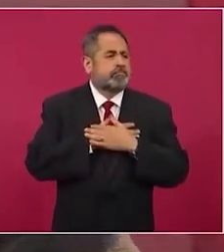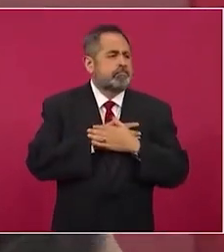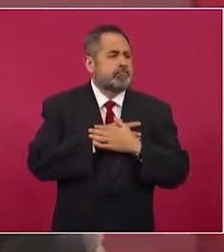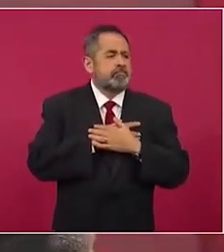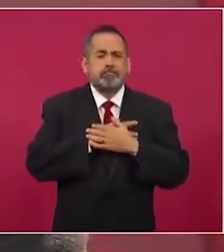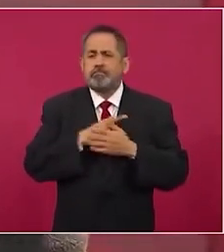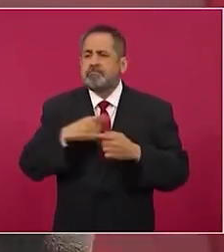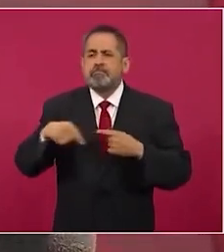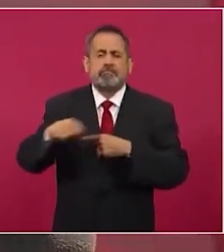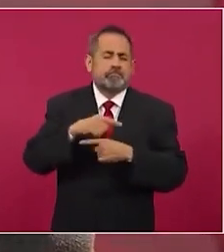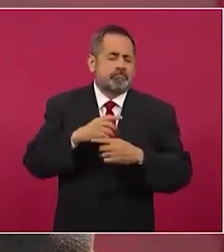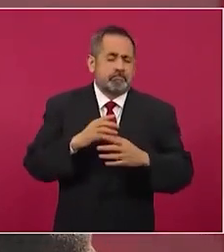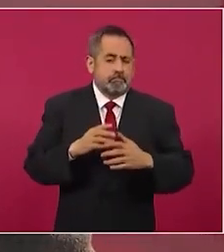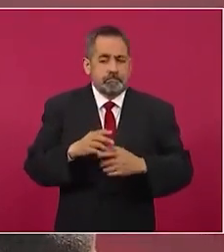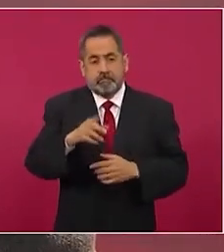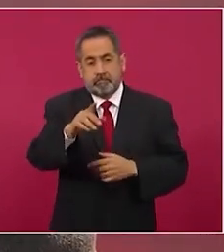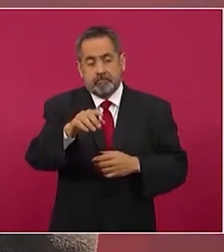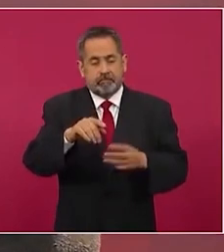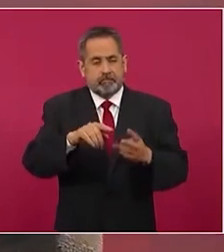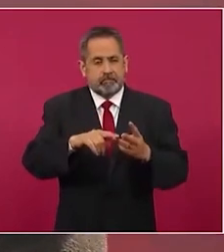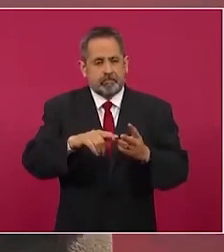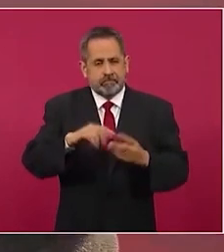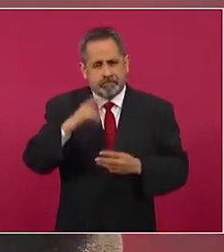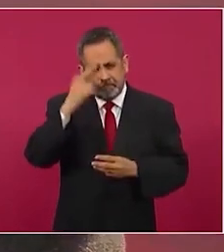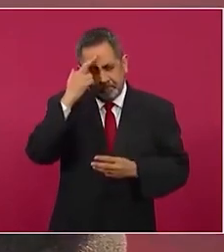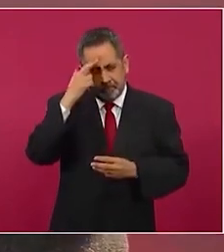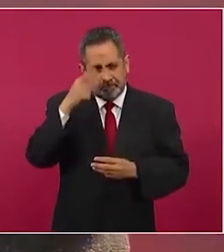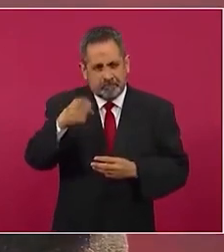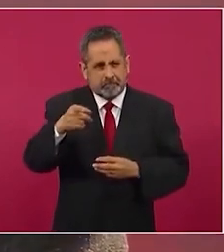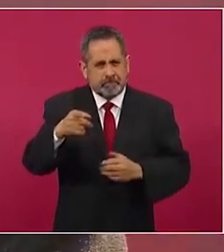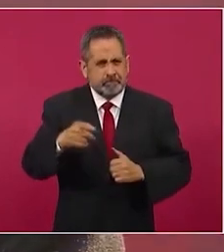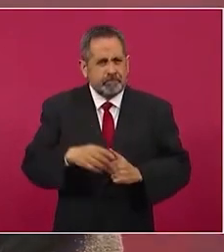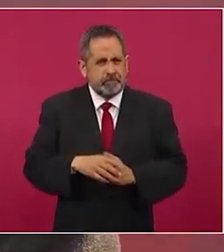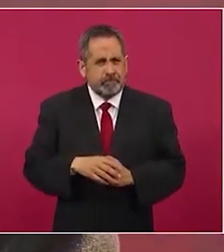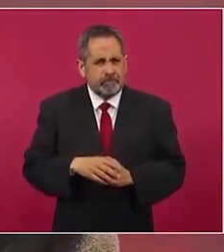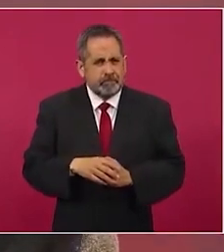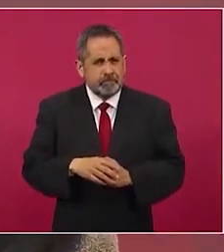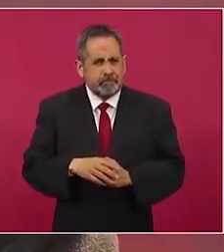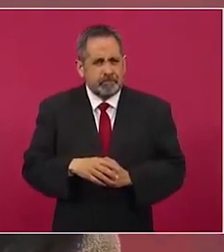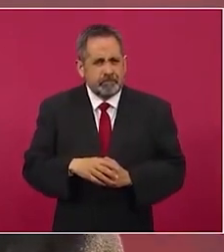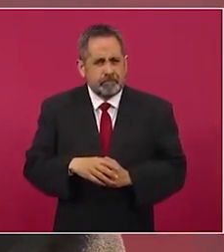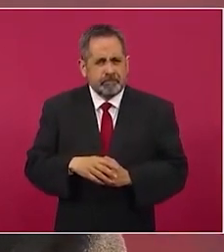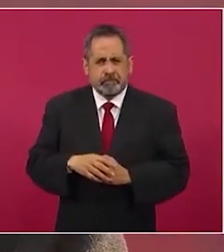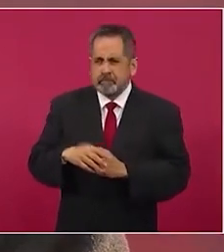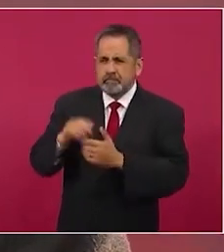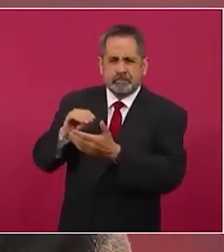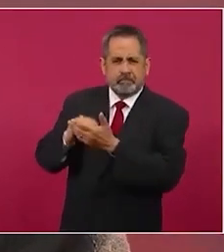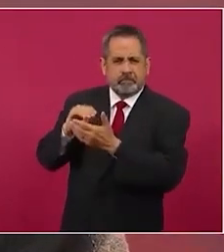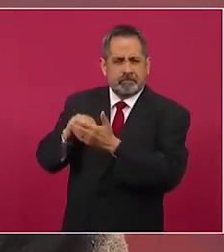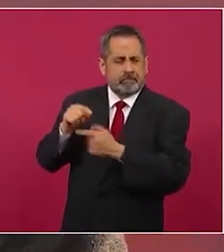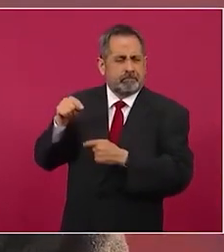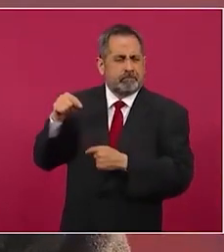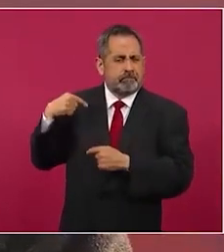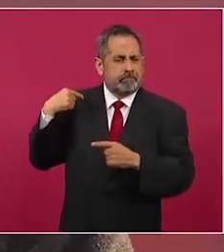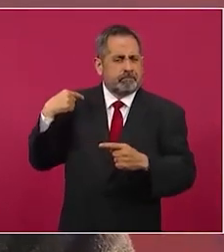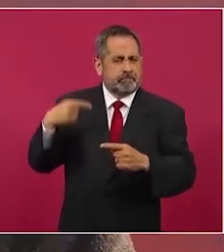Ahora, en el caso de Jesús, que todavía está para Reyes Magos,